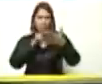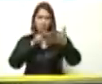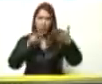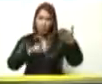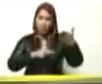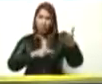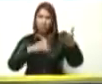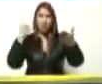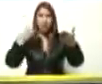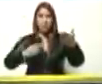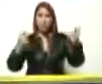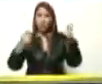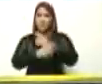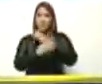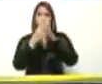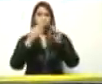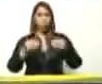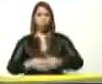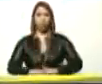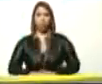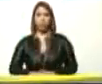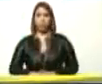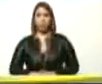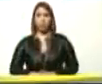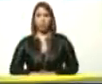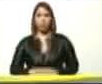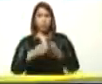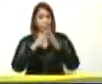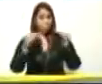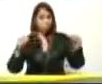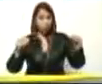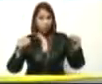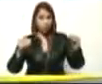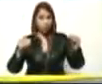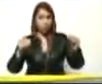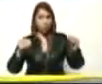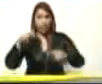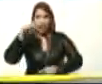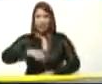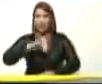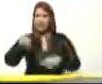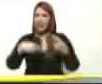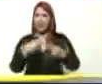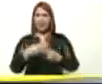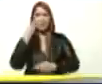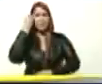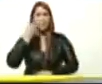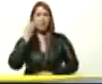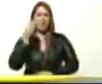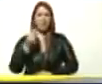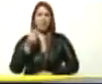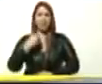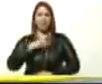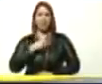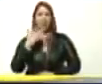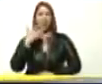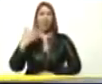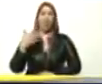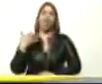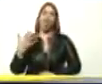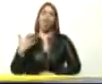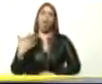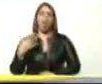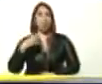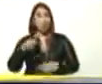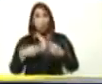tenemos que cambiar todo todo que aquí nadie crea que se la está comiendo ninguno